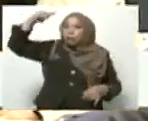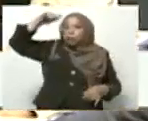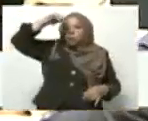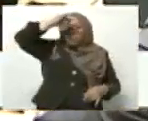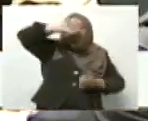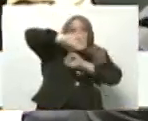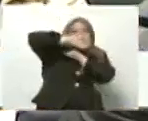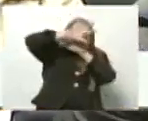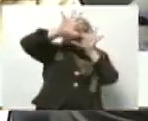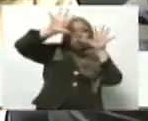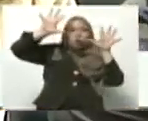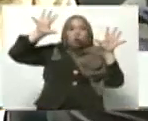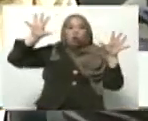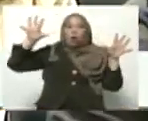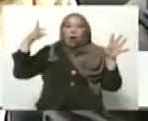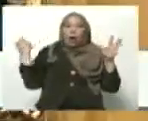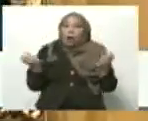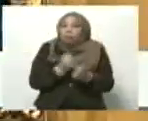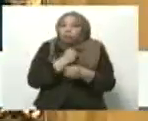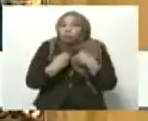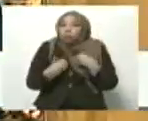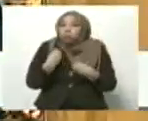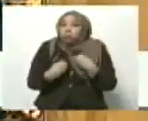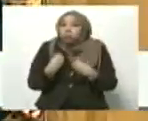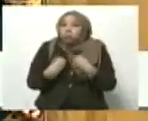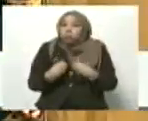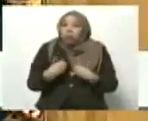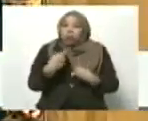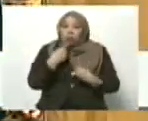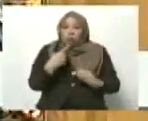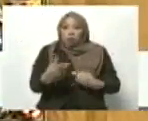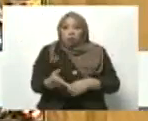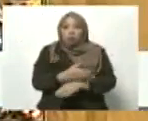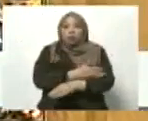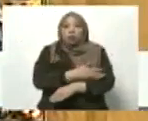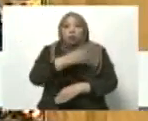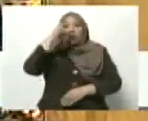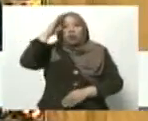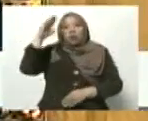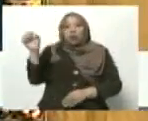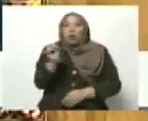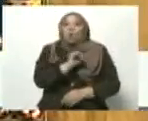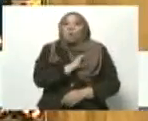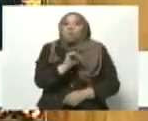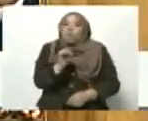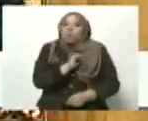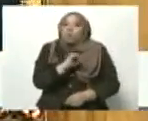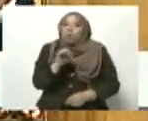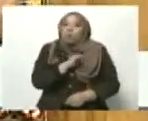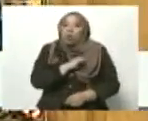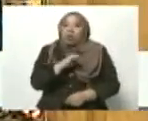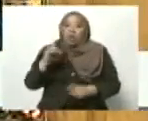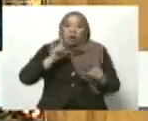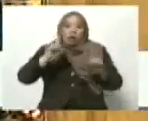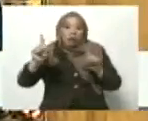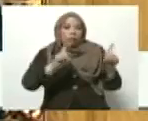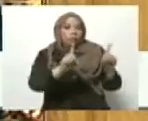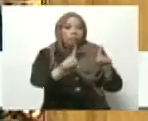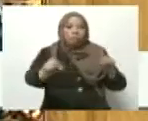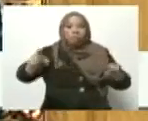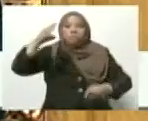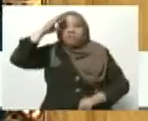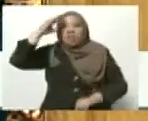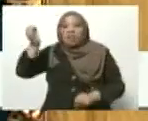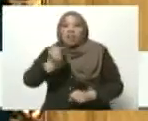dijo, otra vez, las palabras textuales, esos militares son cobardes. Miran cómo corren. Yo les puedo